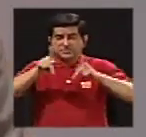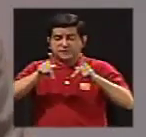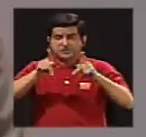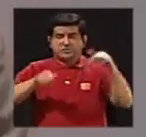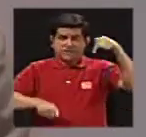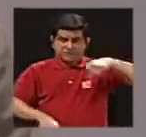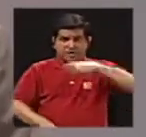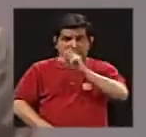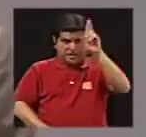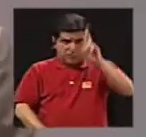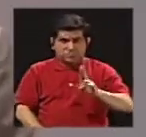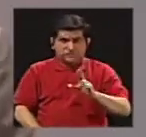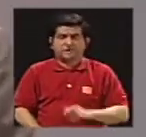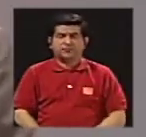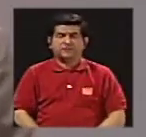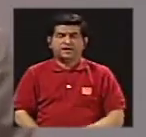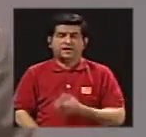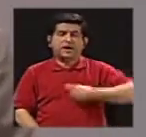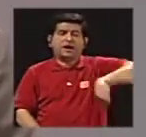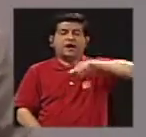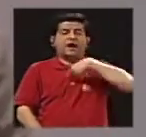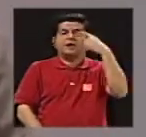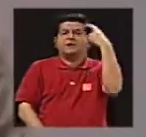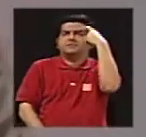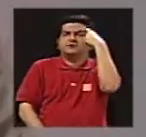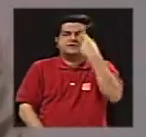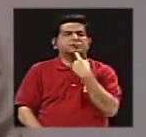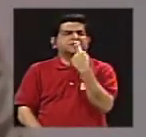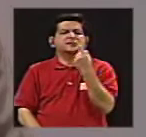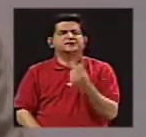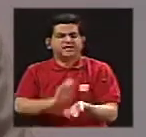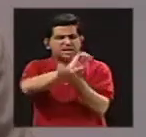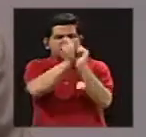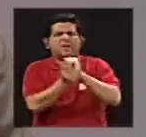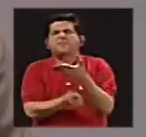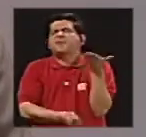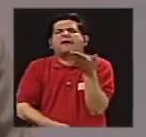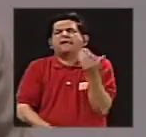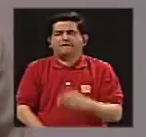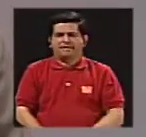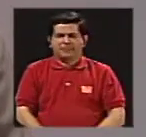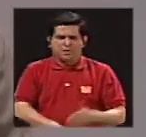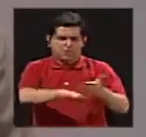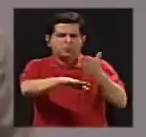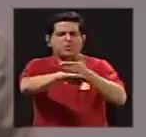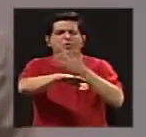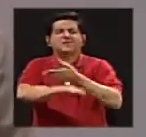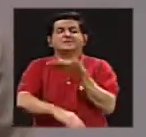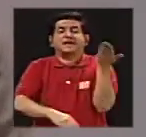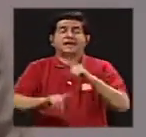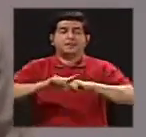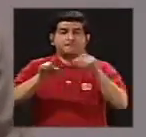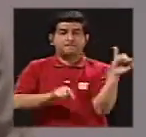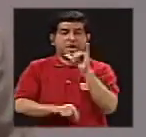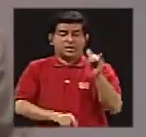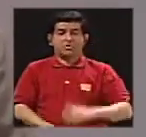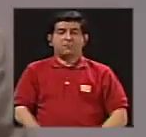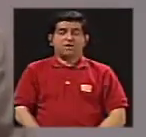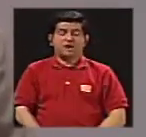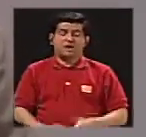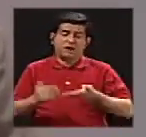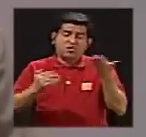costarricense Entonces eso nos lleva a decir Bueno qué tenemos que replantearnos qué tenemos que mejorar pero también qué Tenemos que